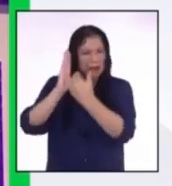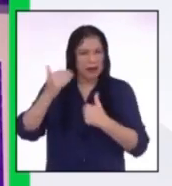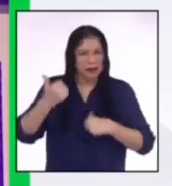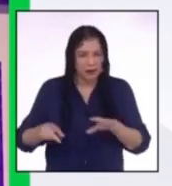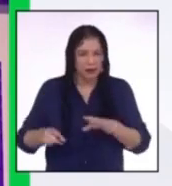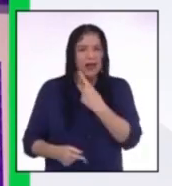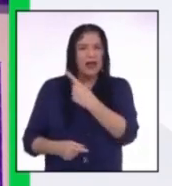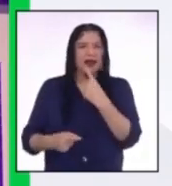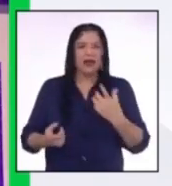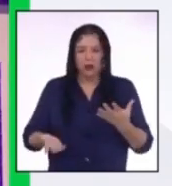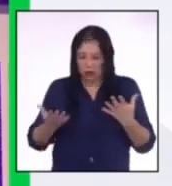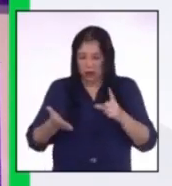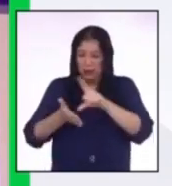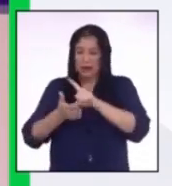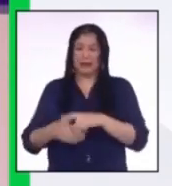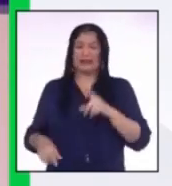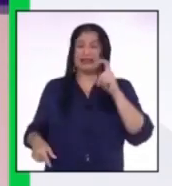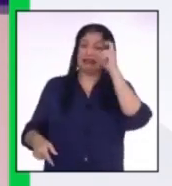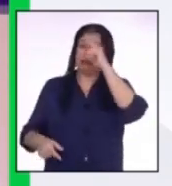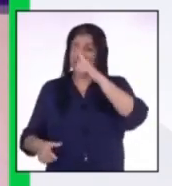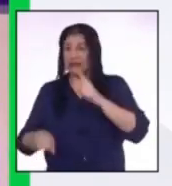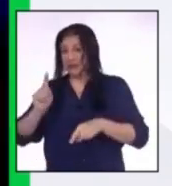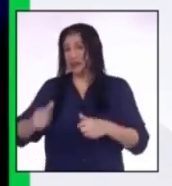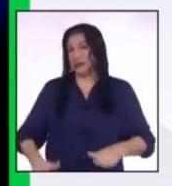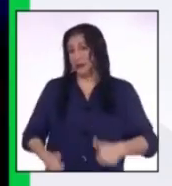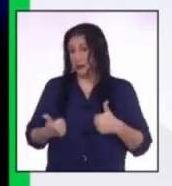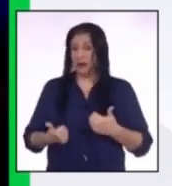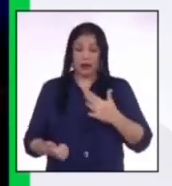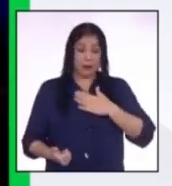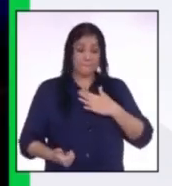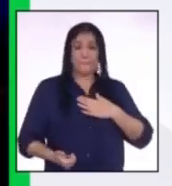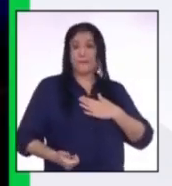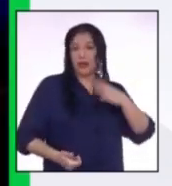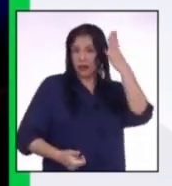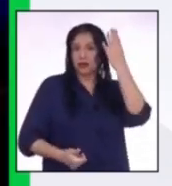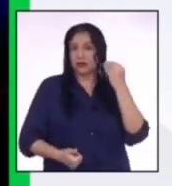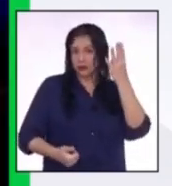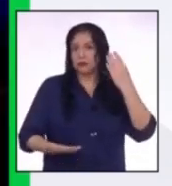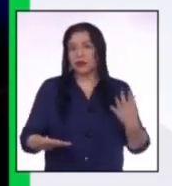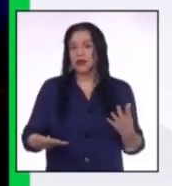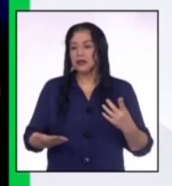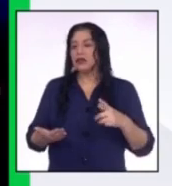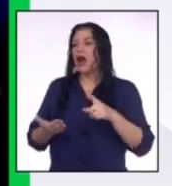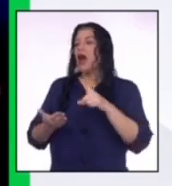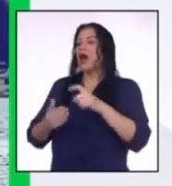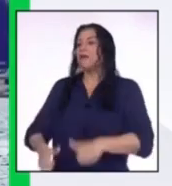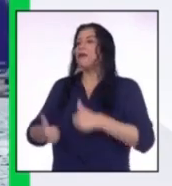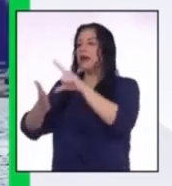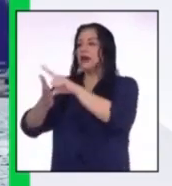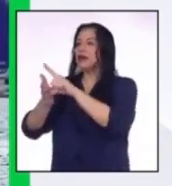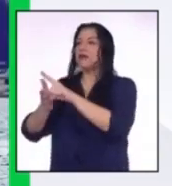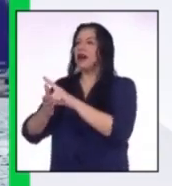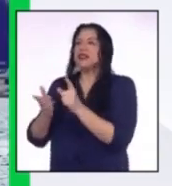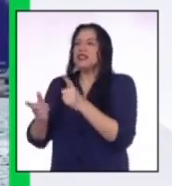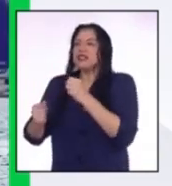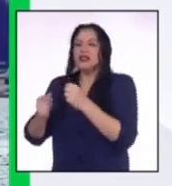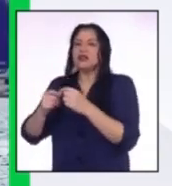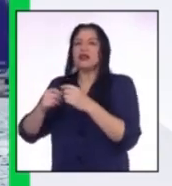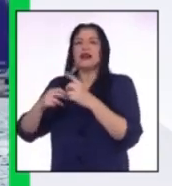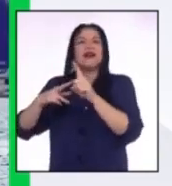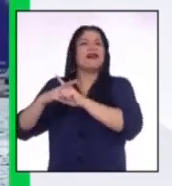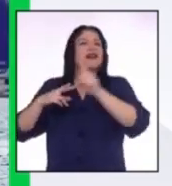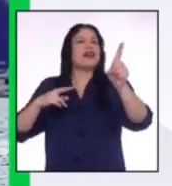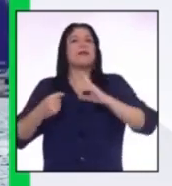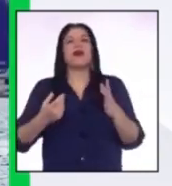como cada uno encuentra su balance es lima es diferente para mí fue saliendo esta parte naturaleza estos momentos